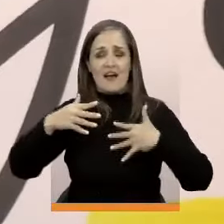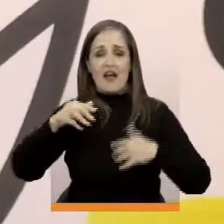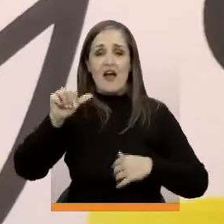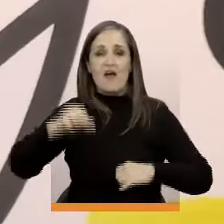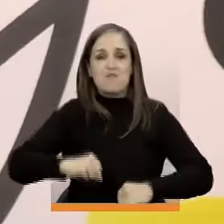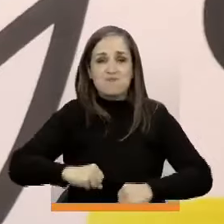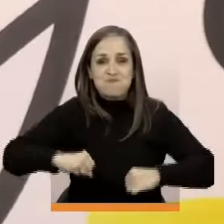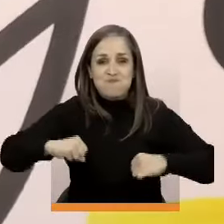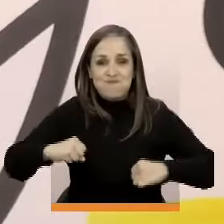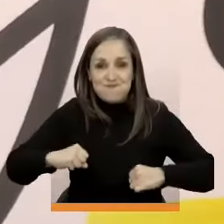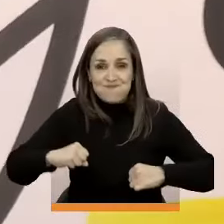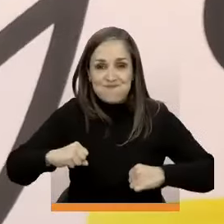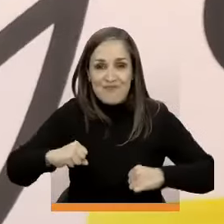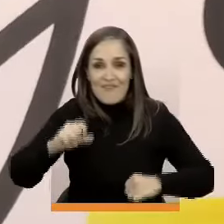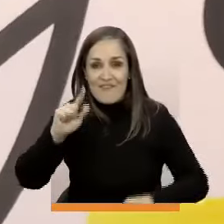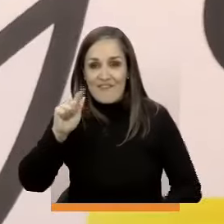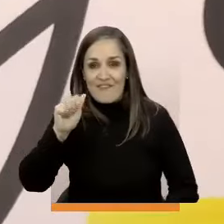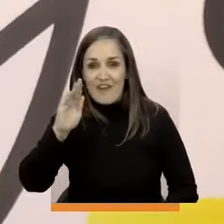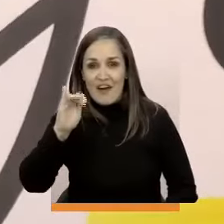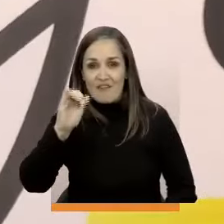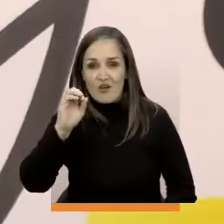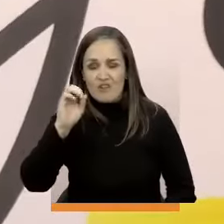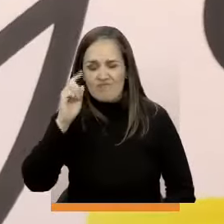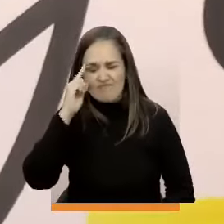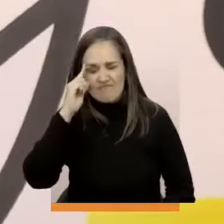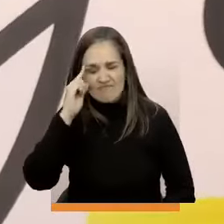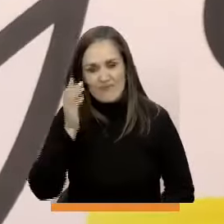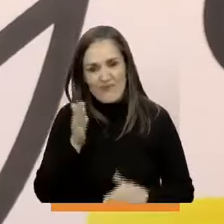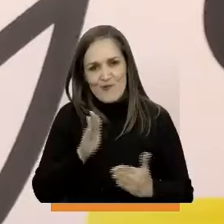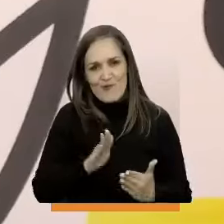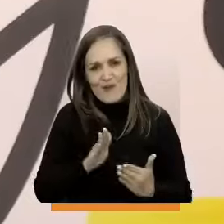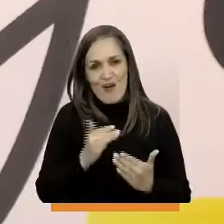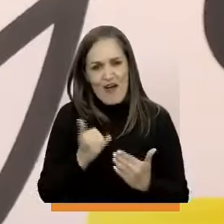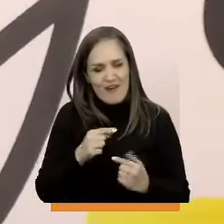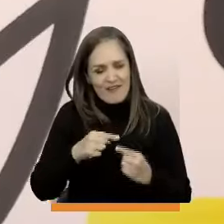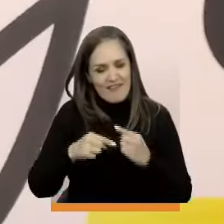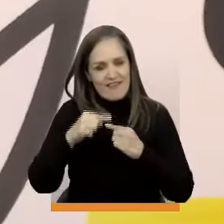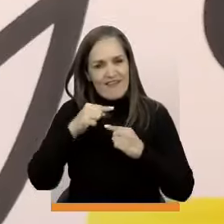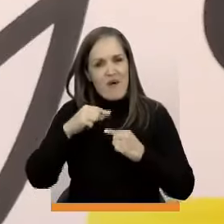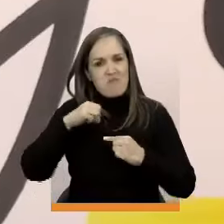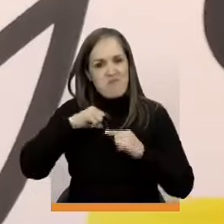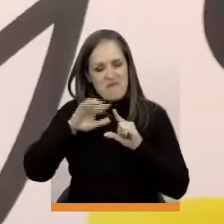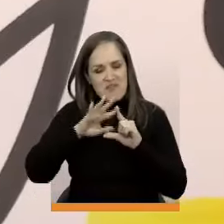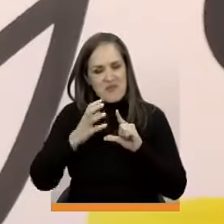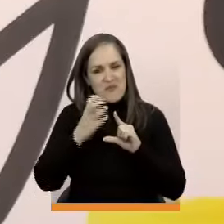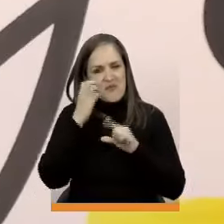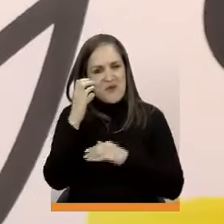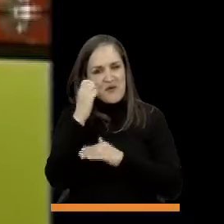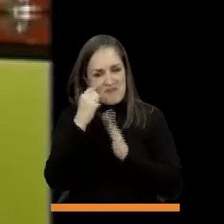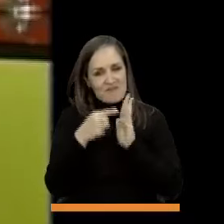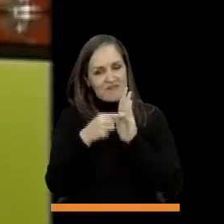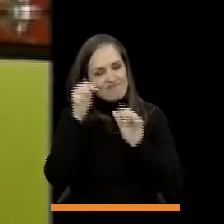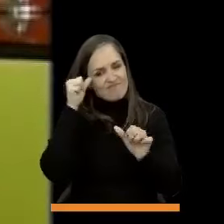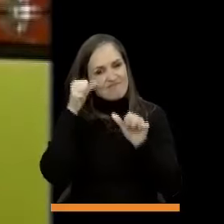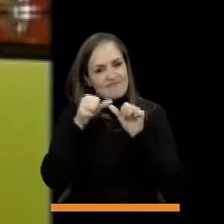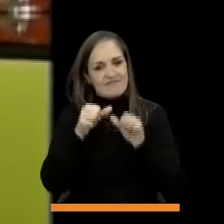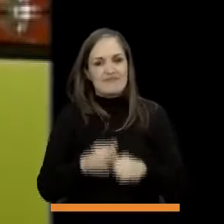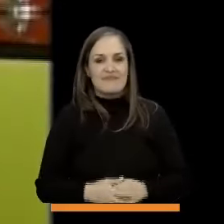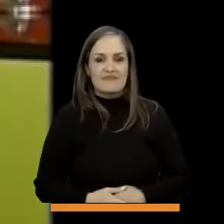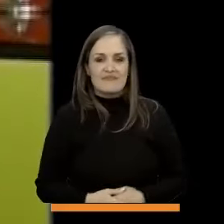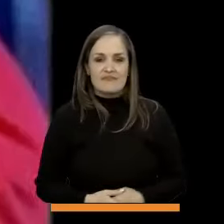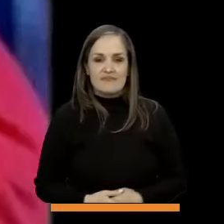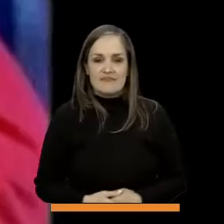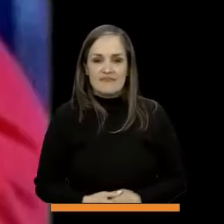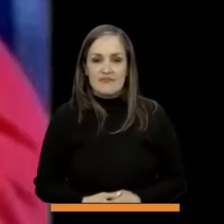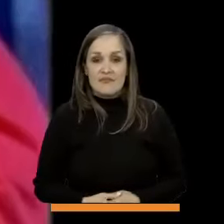conocida como la gorda Fabiola hoy la recordamos a través de los archivos de la televisión colombiana yo no puedo dejar